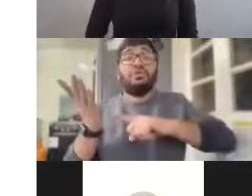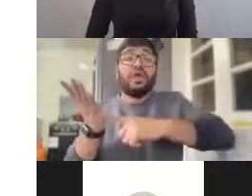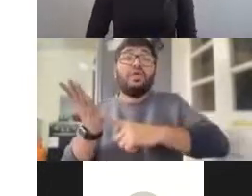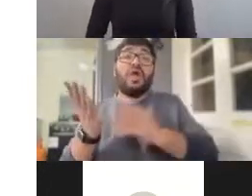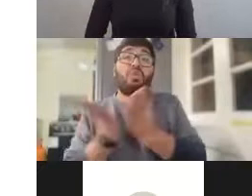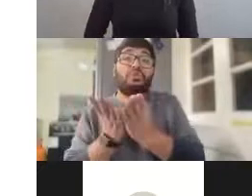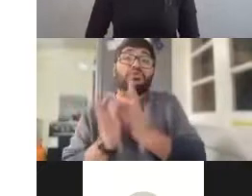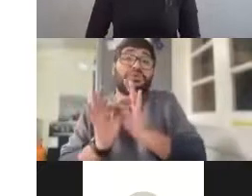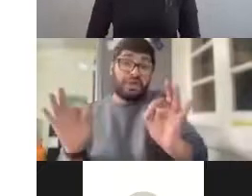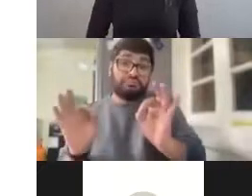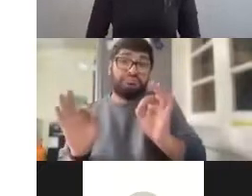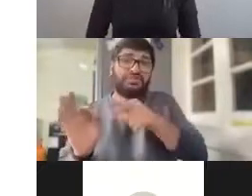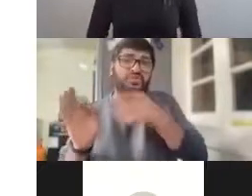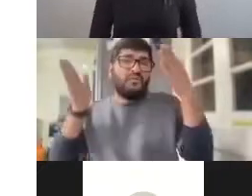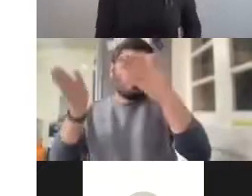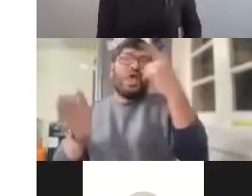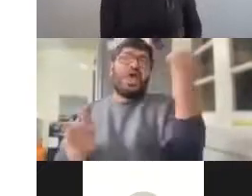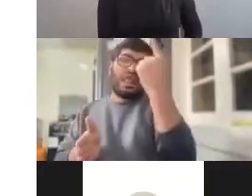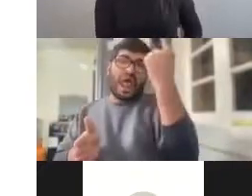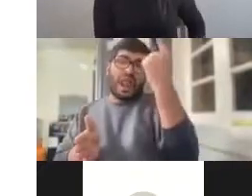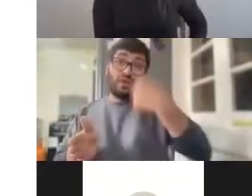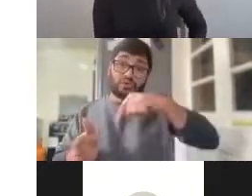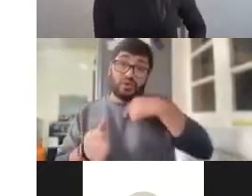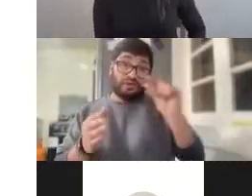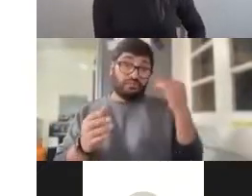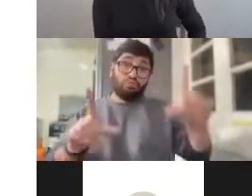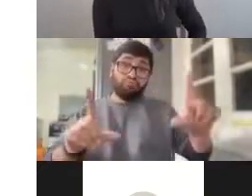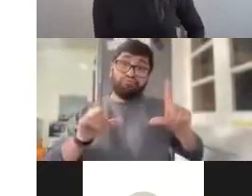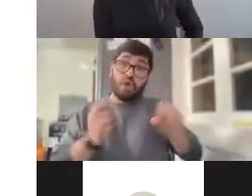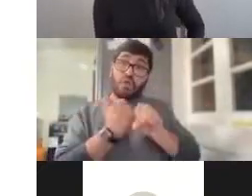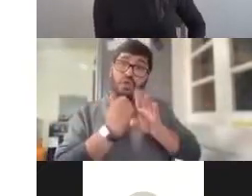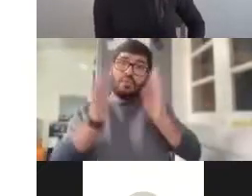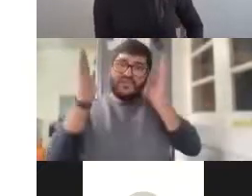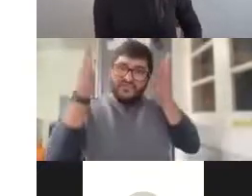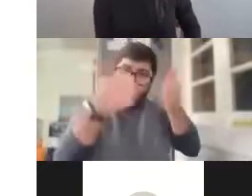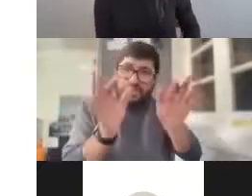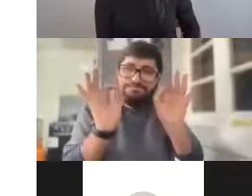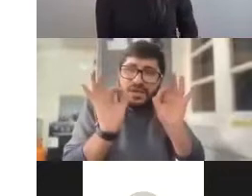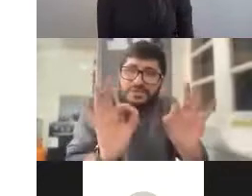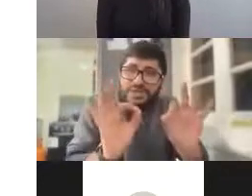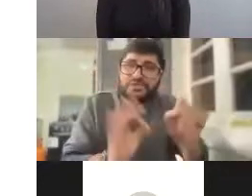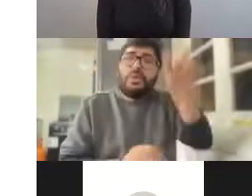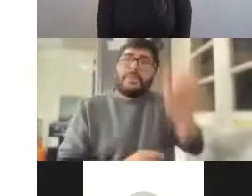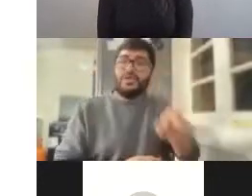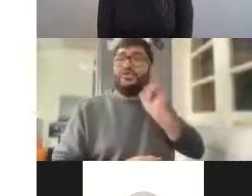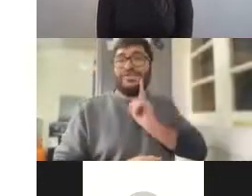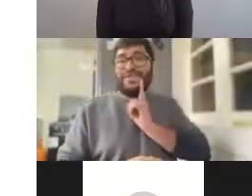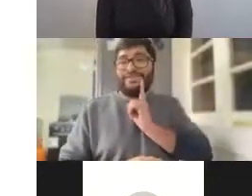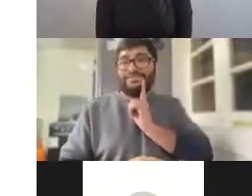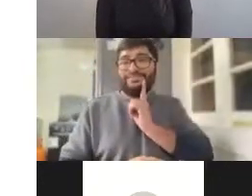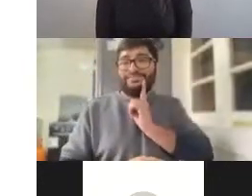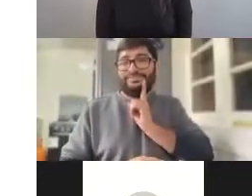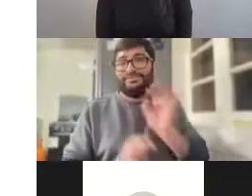Perfecto. Además, dice, esta certificación tenía un objetivo general, pero nosotros también